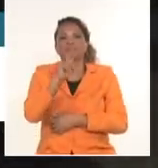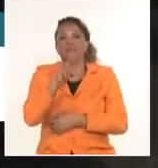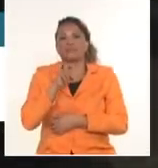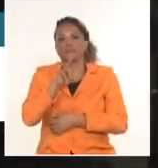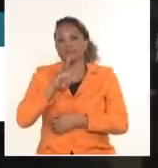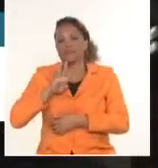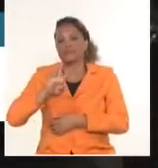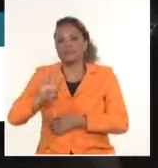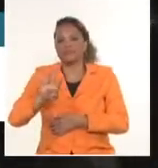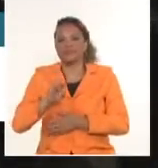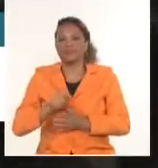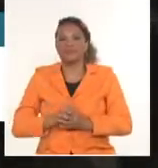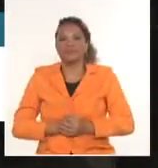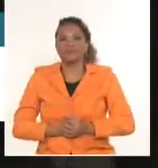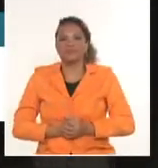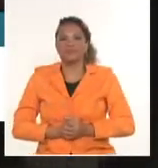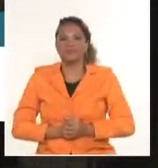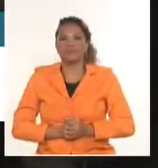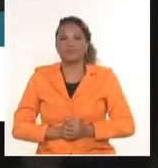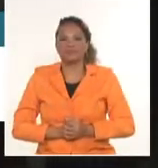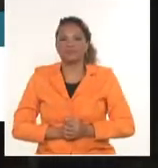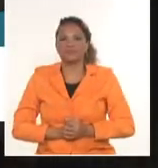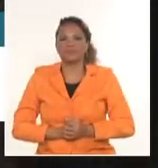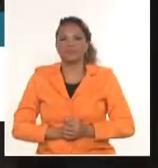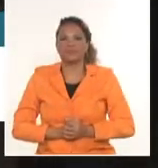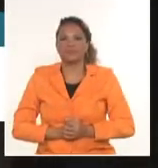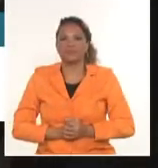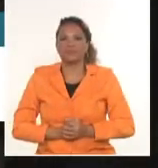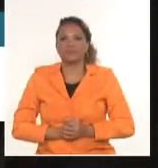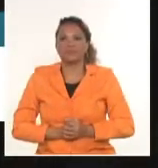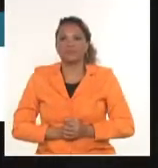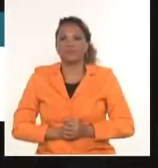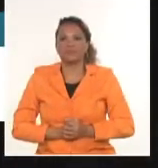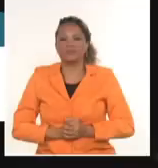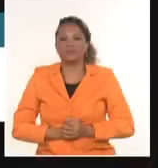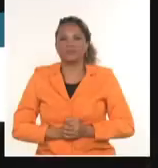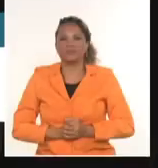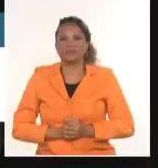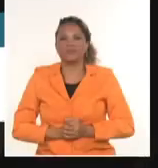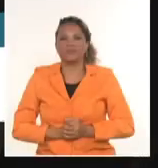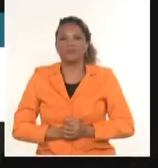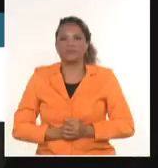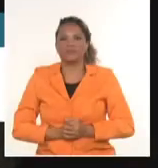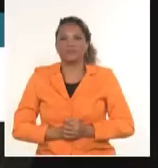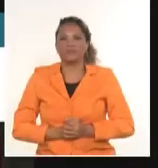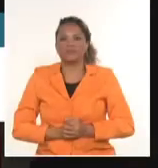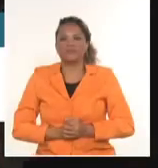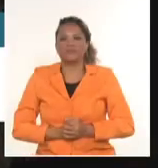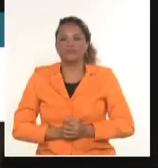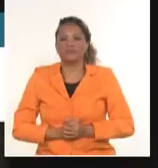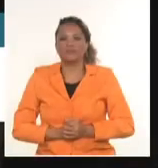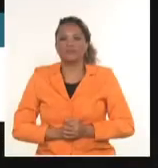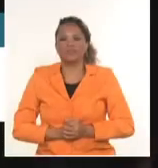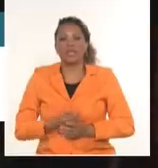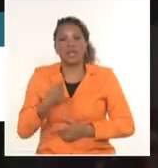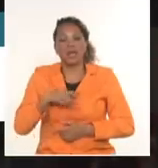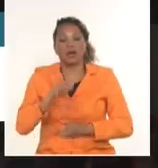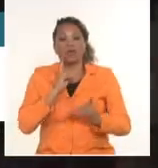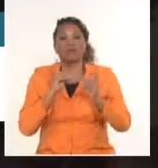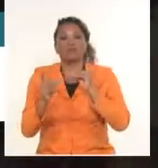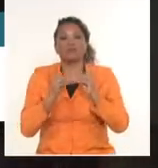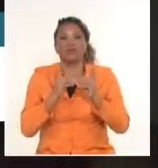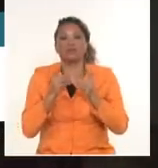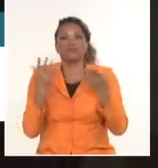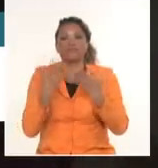cubana asistente a los Juegos Olímpicos París 2024. Tenemos por acá este diálogo con nuestro